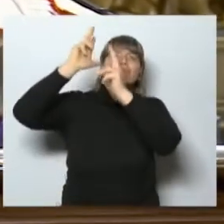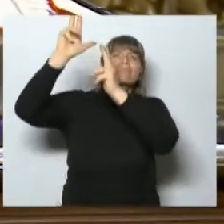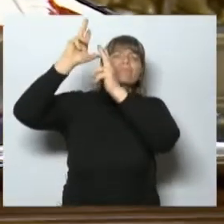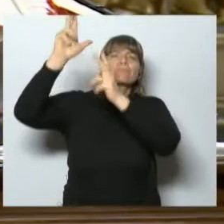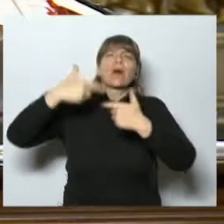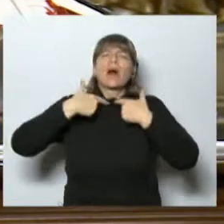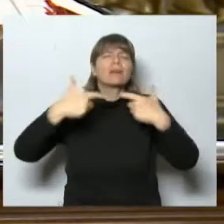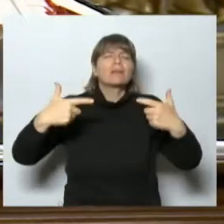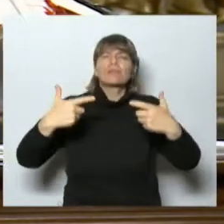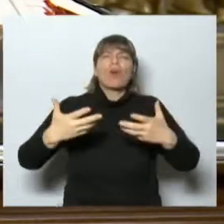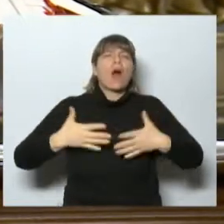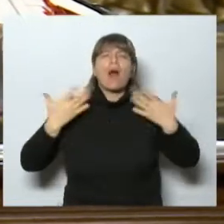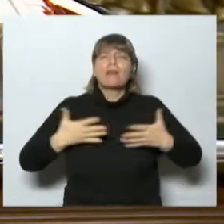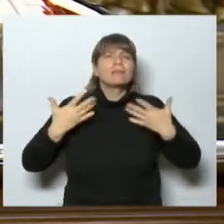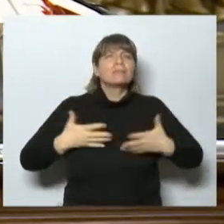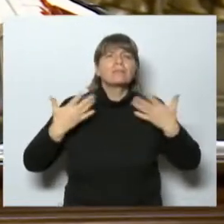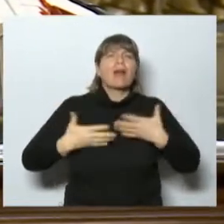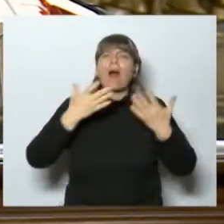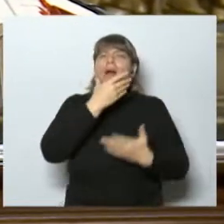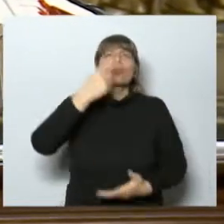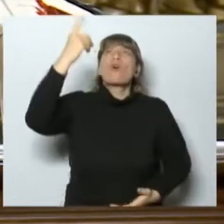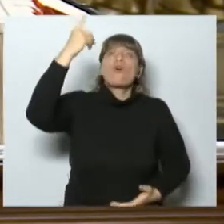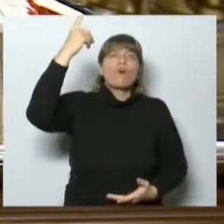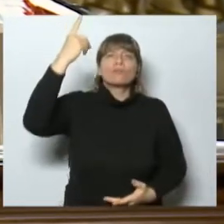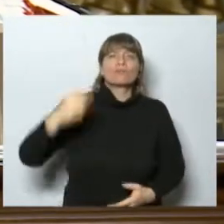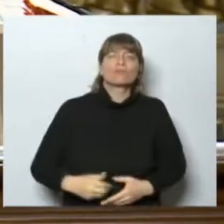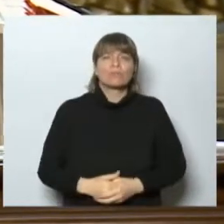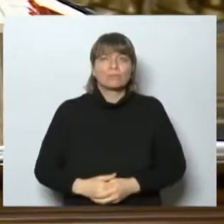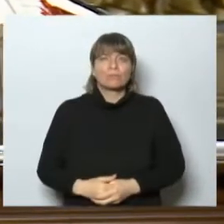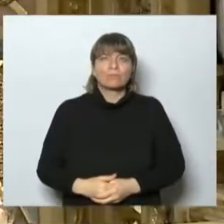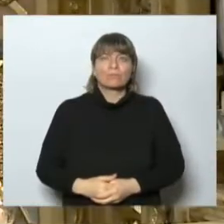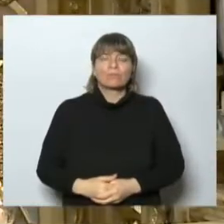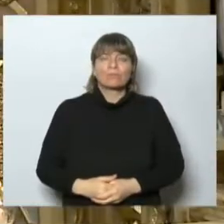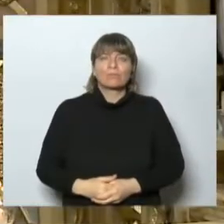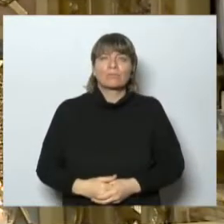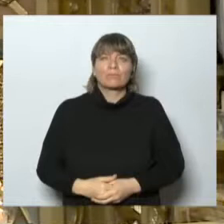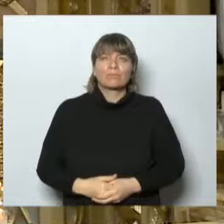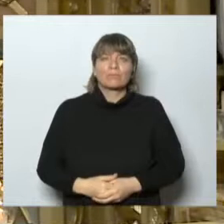Santa Misa presidida por el Padre Alejandro Russo.